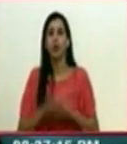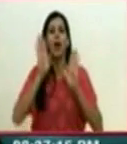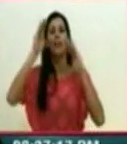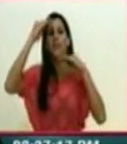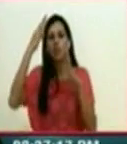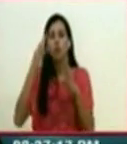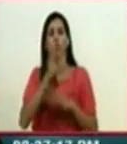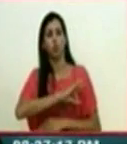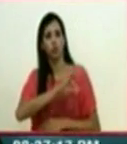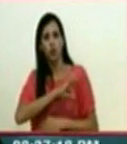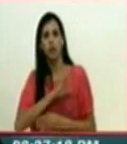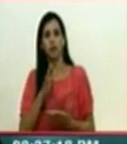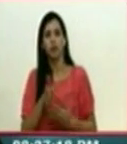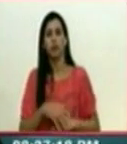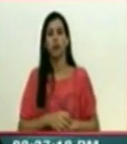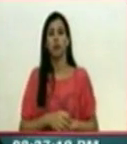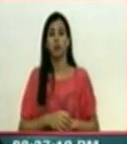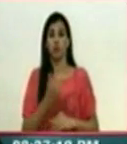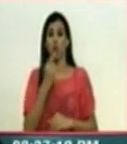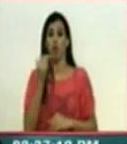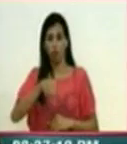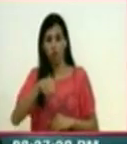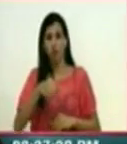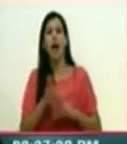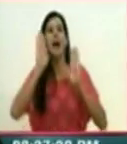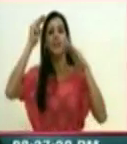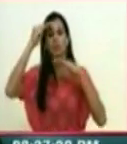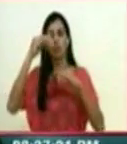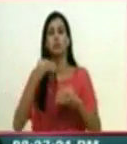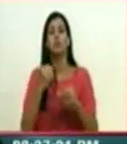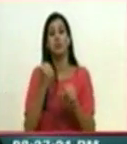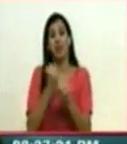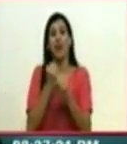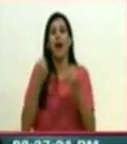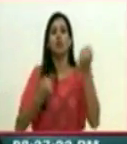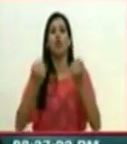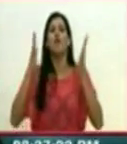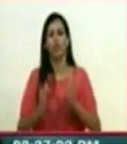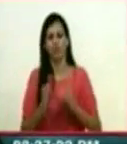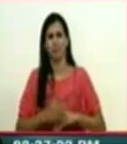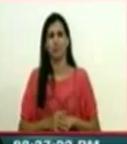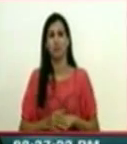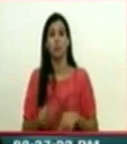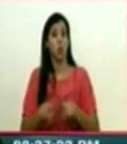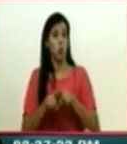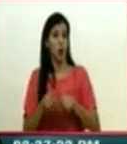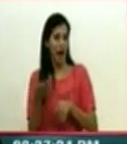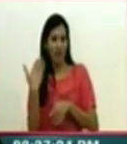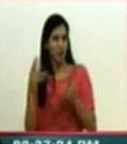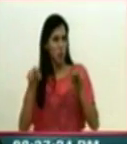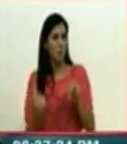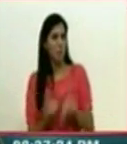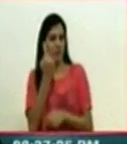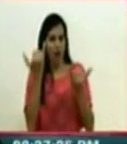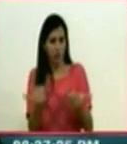atención social, y así lo anuncio, la atención social de los transportistas, como nunca antes. Saben ustedes